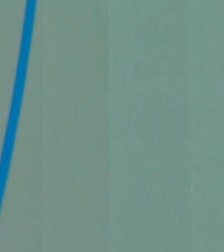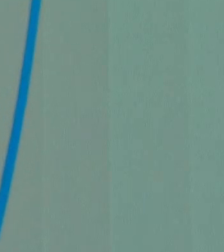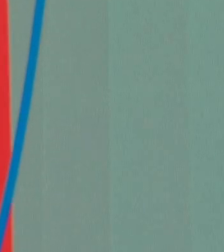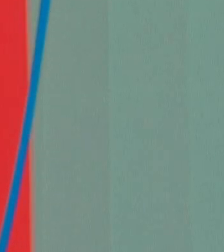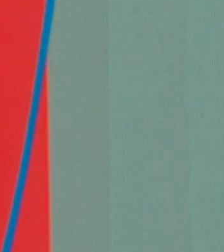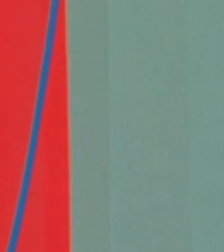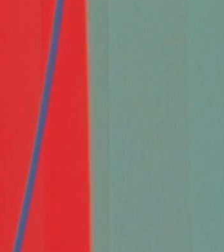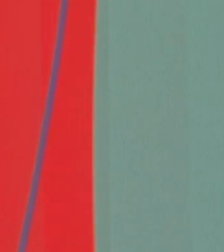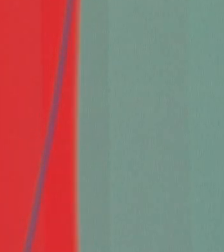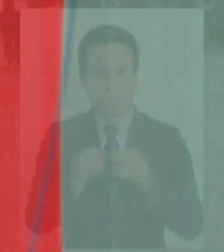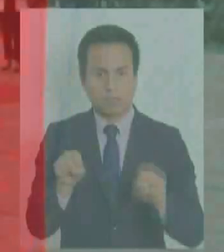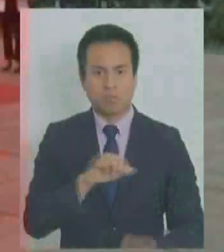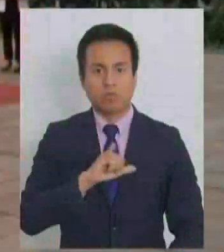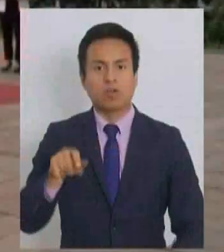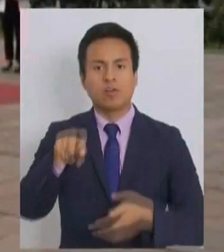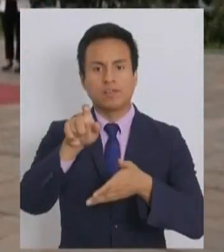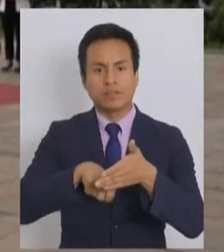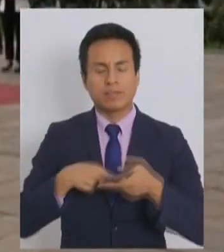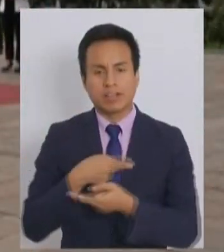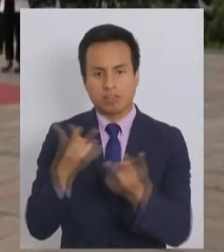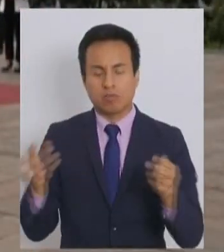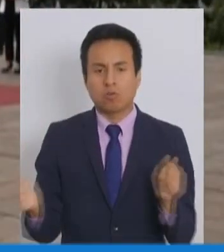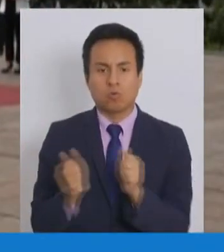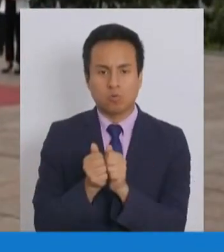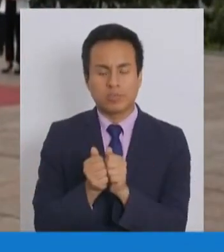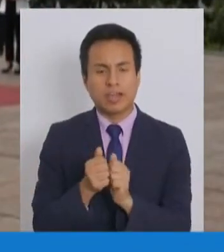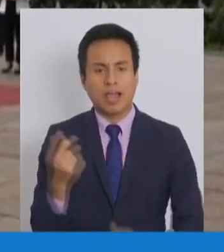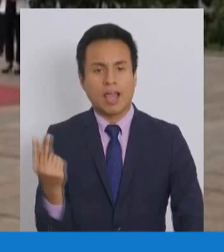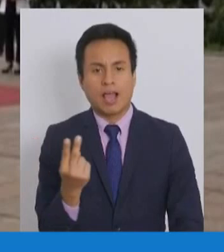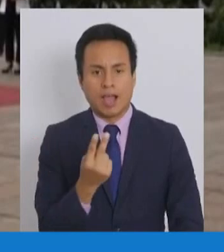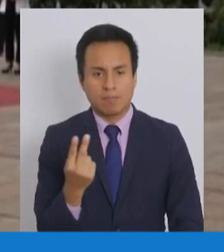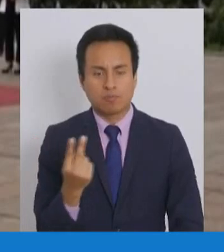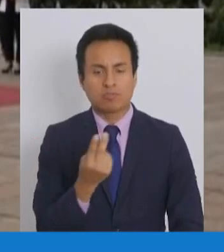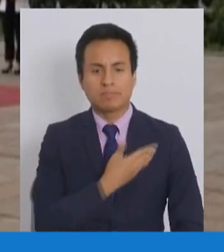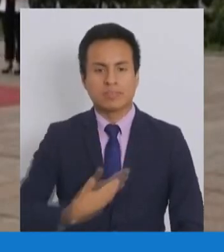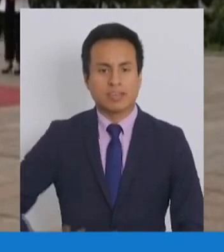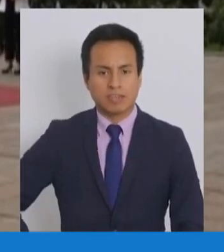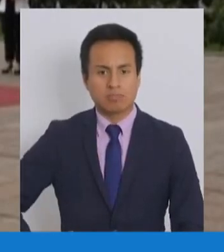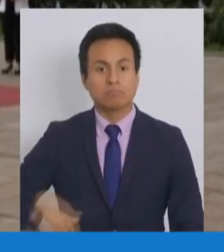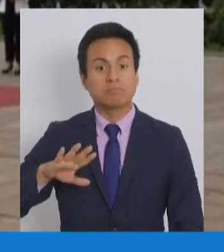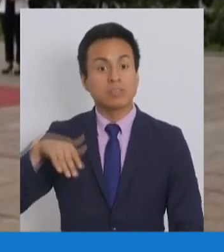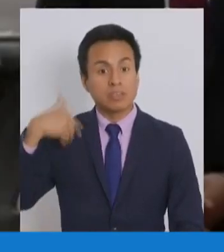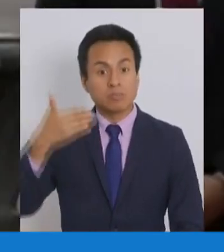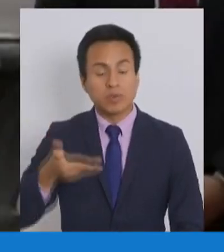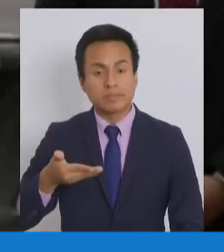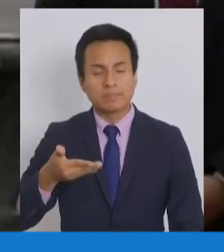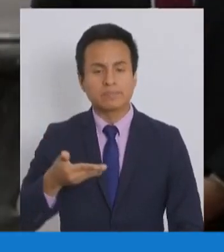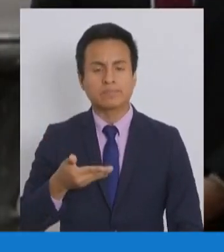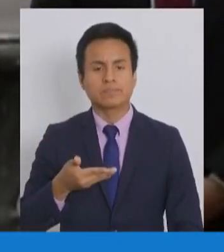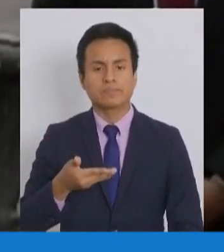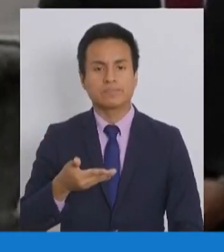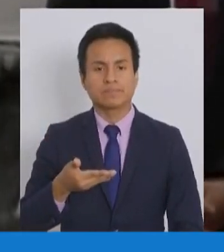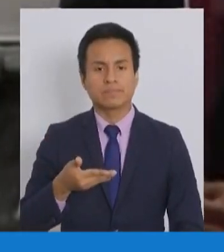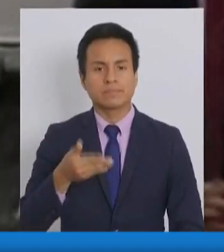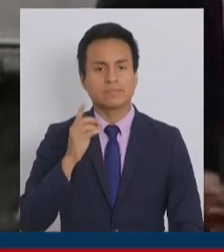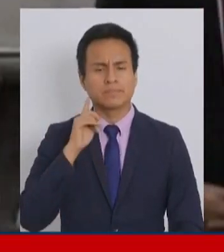actividades que está desarrollando en el país trascendiendo. Vamos a compartir las imágenes de lo que sucede ahora y posterior a aquello en el Palacio de